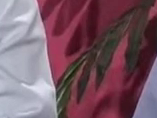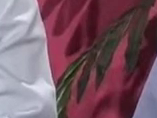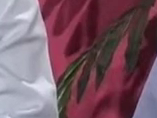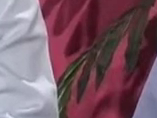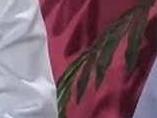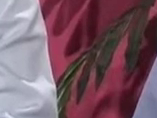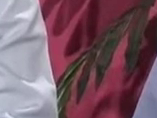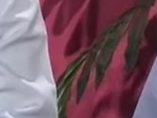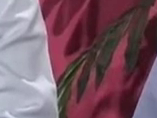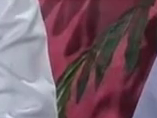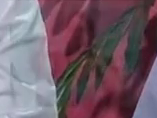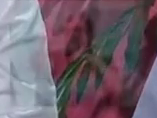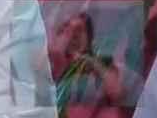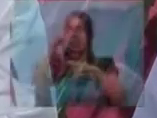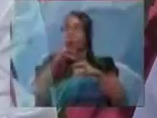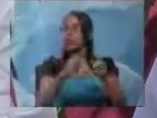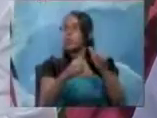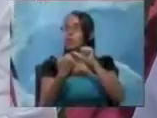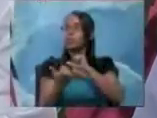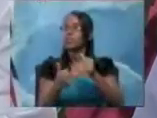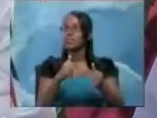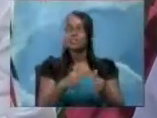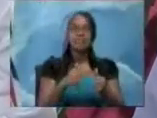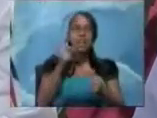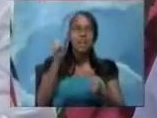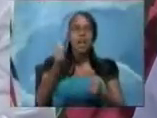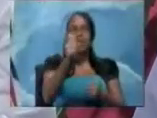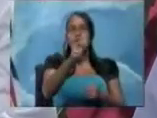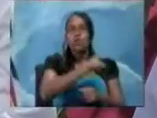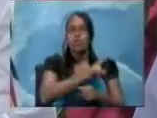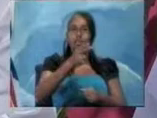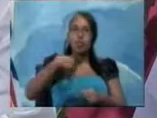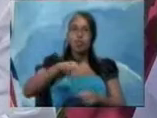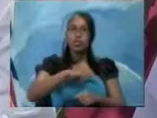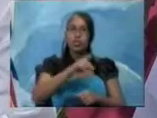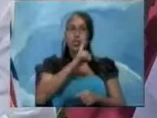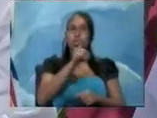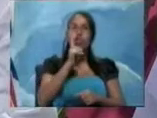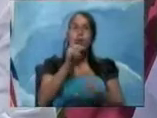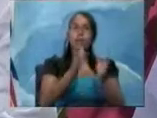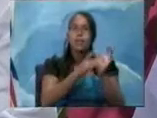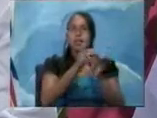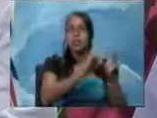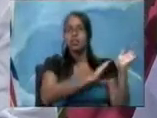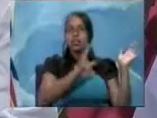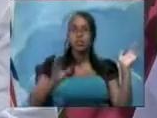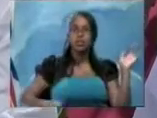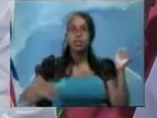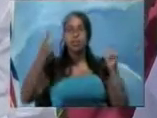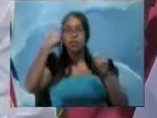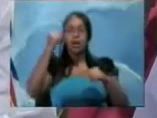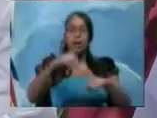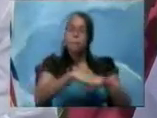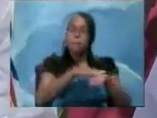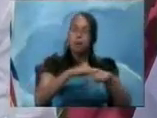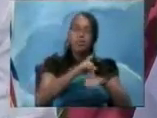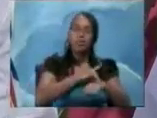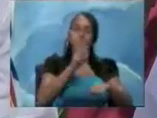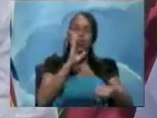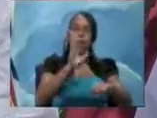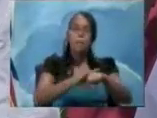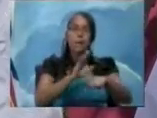arrepentíos y bautícese cada uno de vosotros en el nombre de Jesucristo para perdón de los pecados y